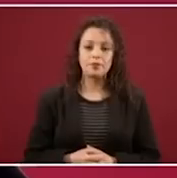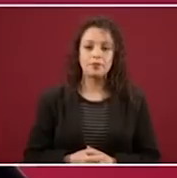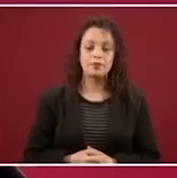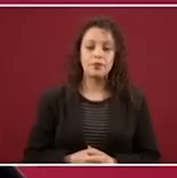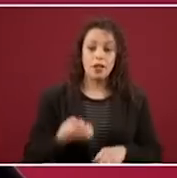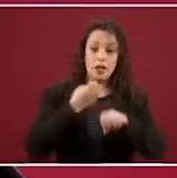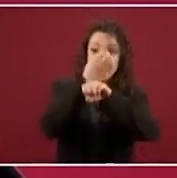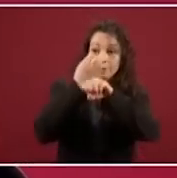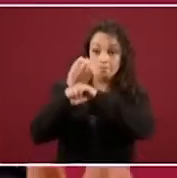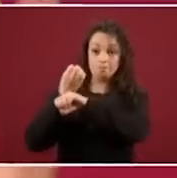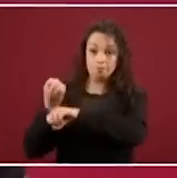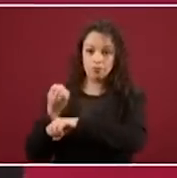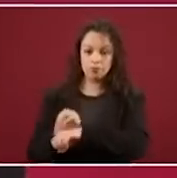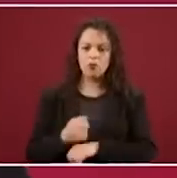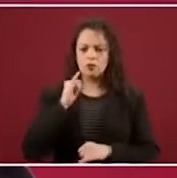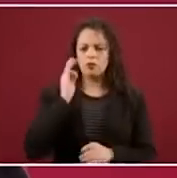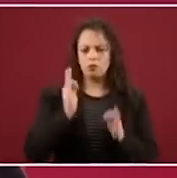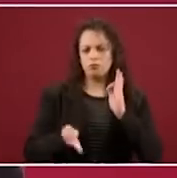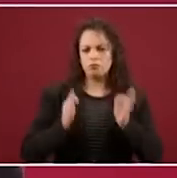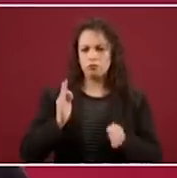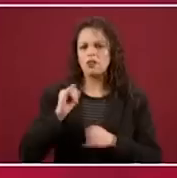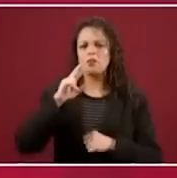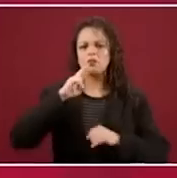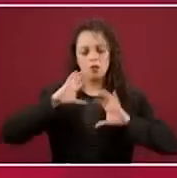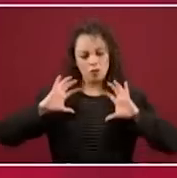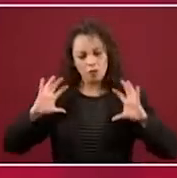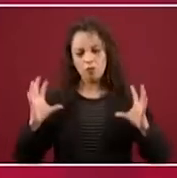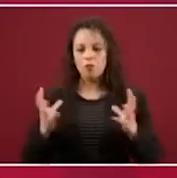estados aceptaron que sea integral.